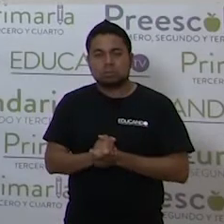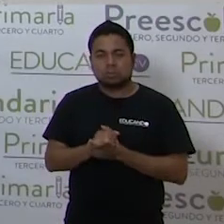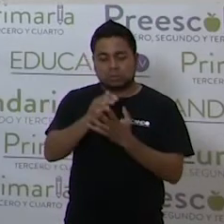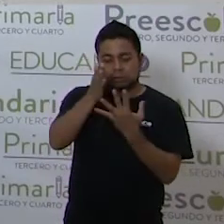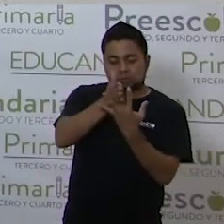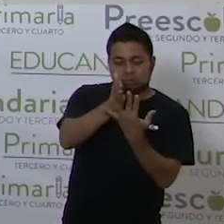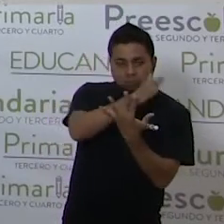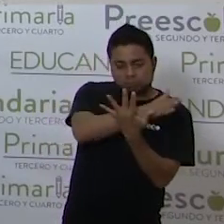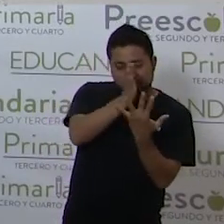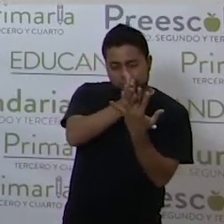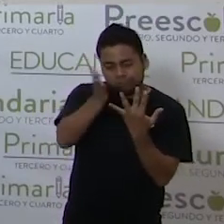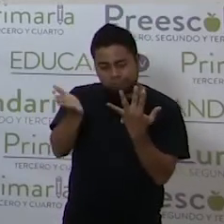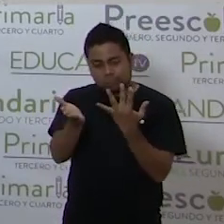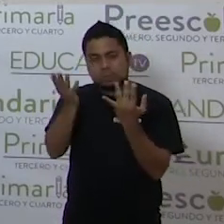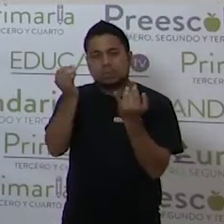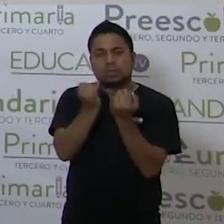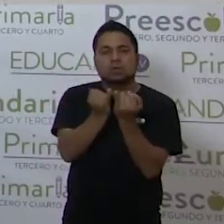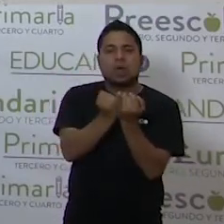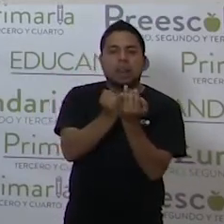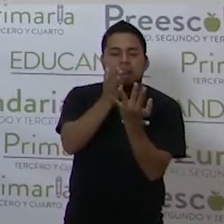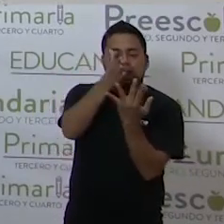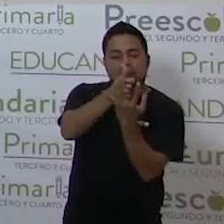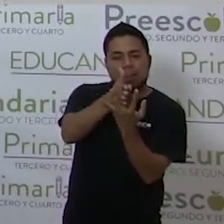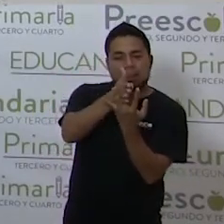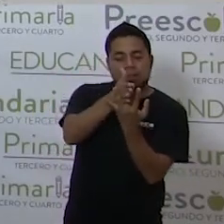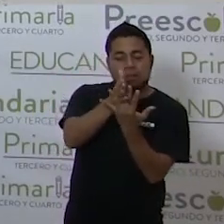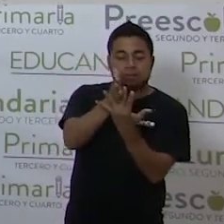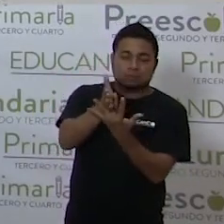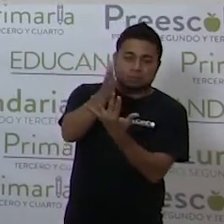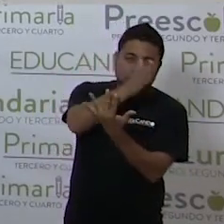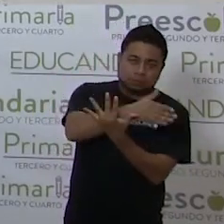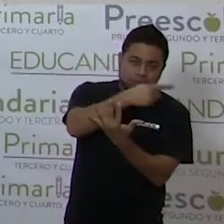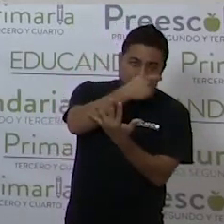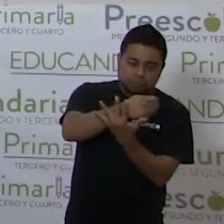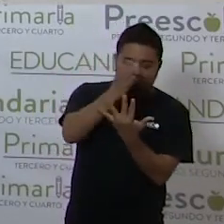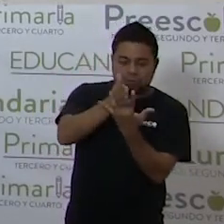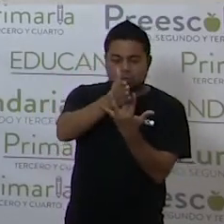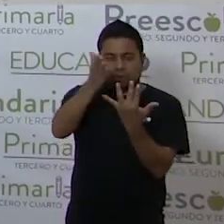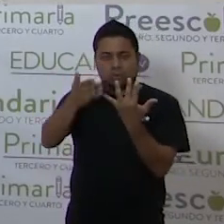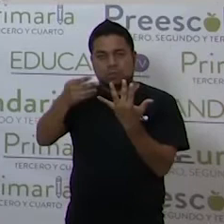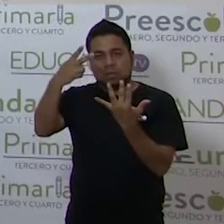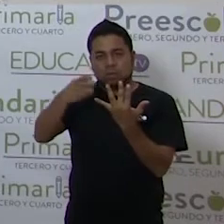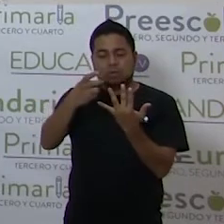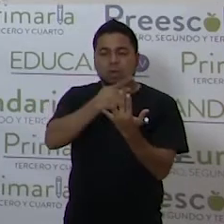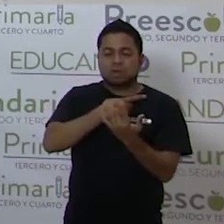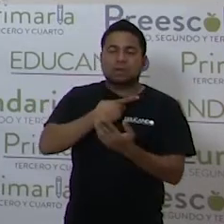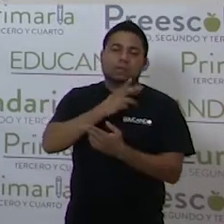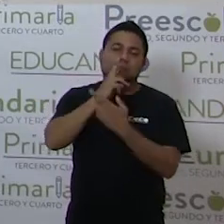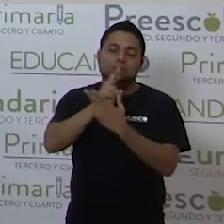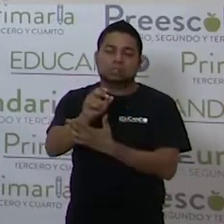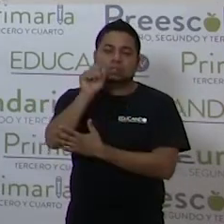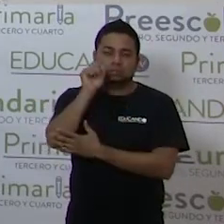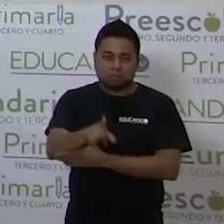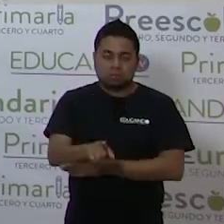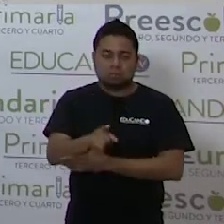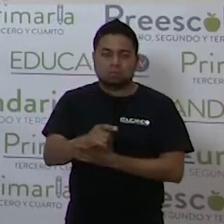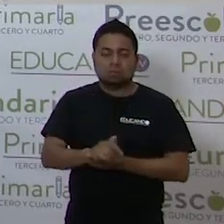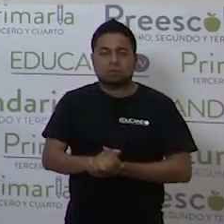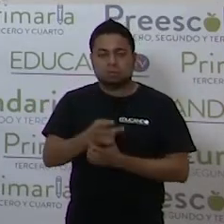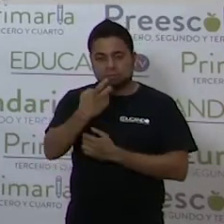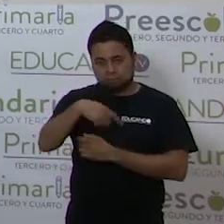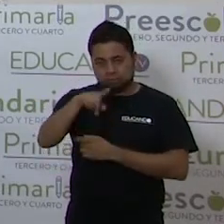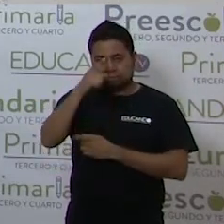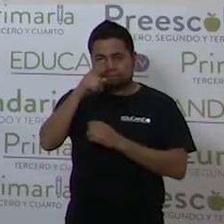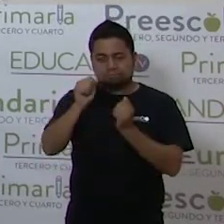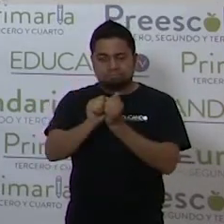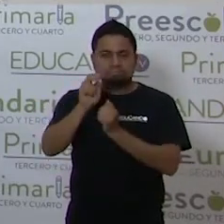están separados por el signo igual y de los dos lados tenemos que llegar al mismo resultado si no no se cumple la igualdad